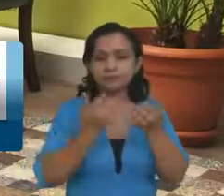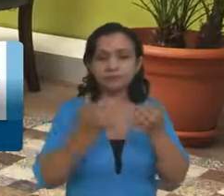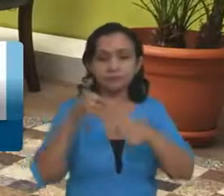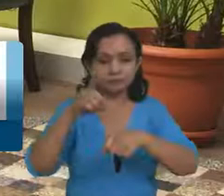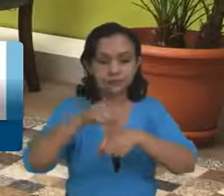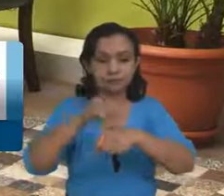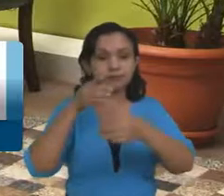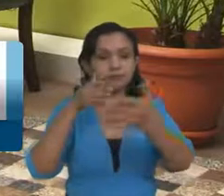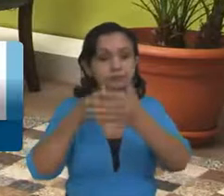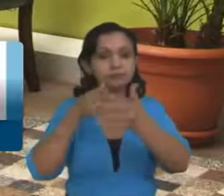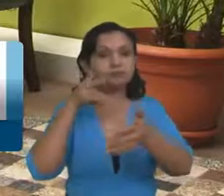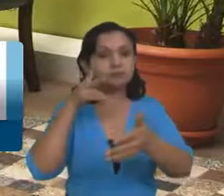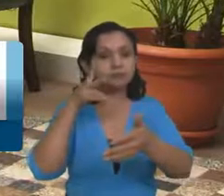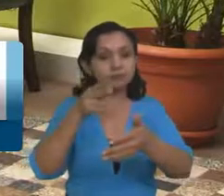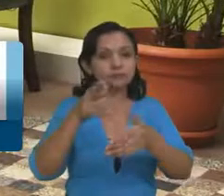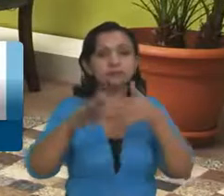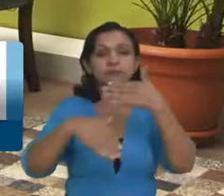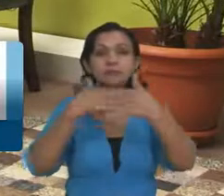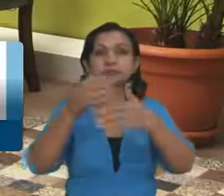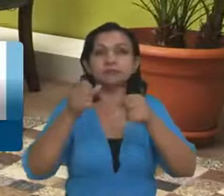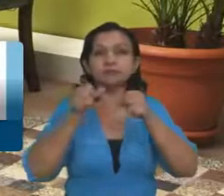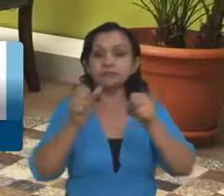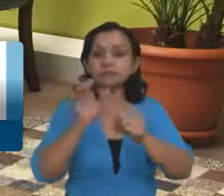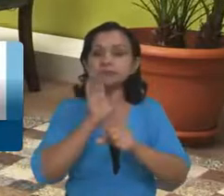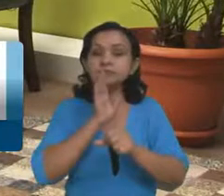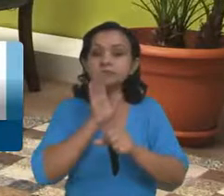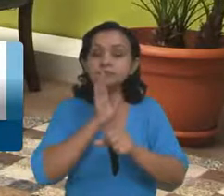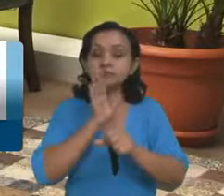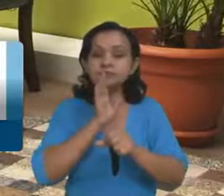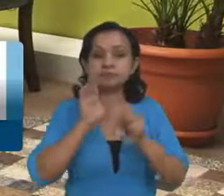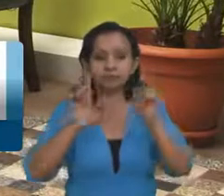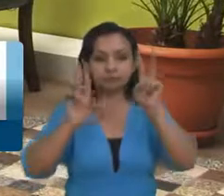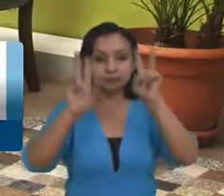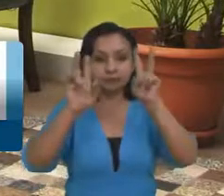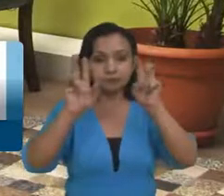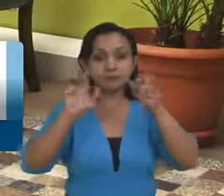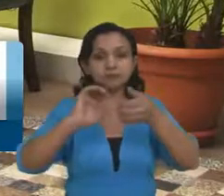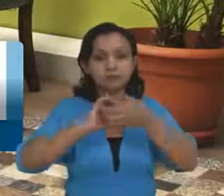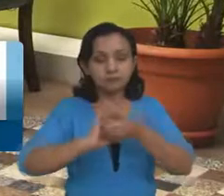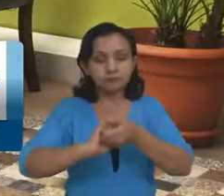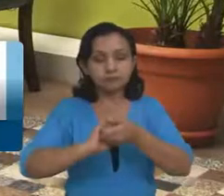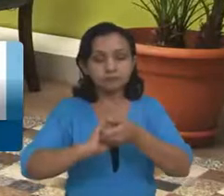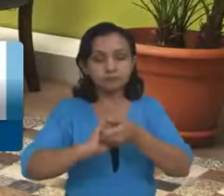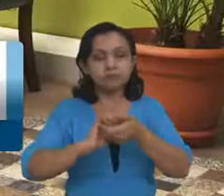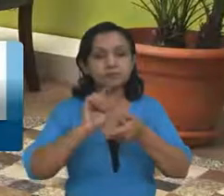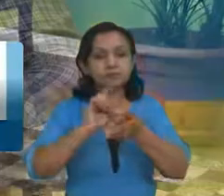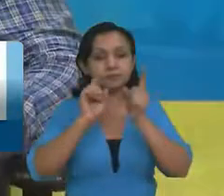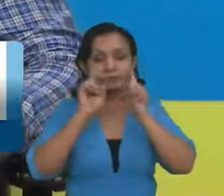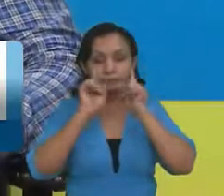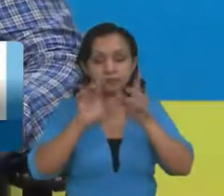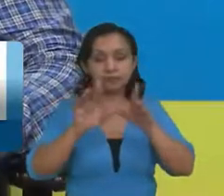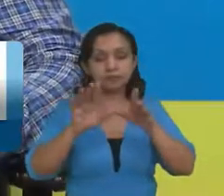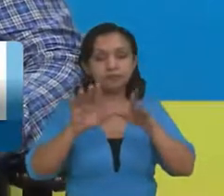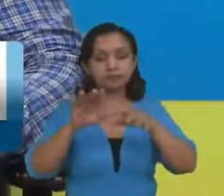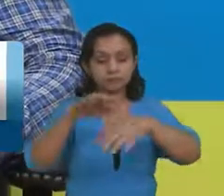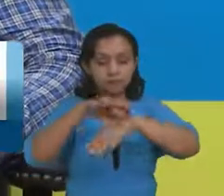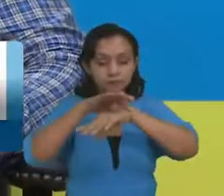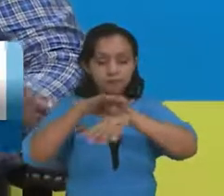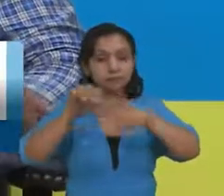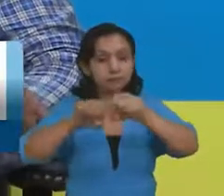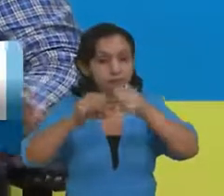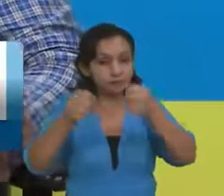hacer una pausa. Cuando regresemos vamos a seguir hablando más de este tema, amigos televidentes, recuperación de esguince y